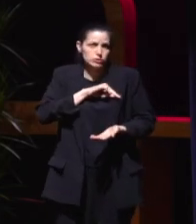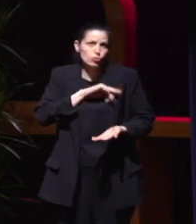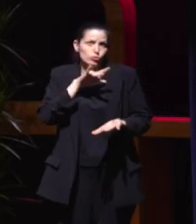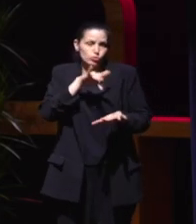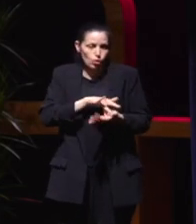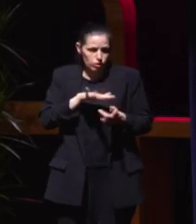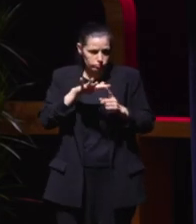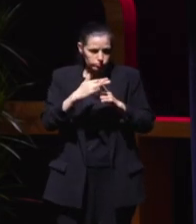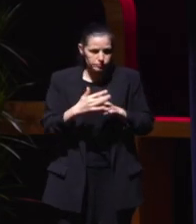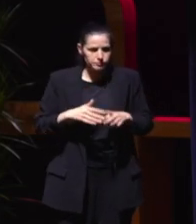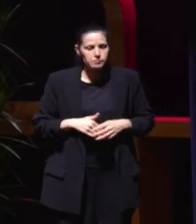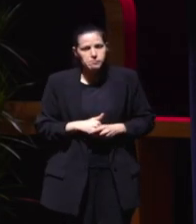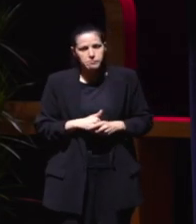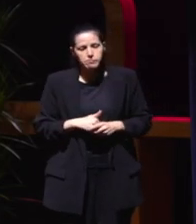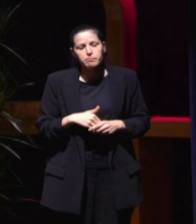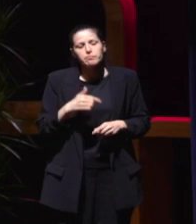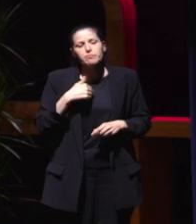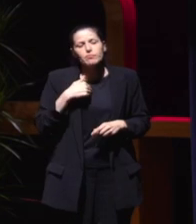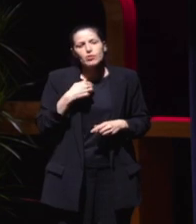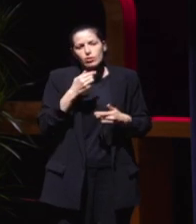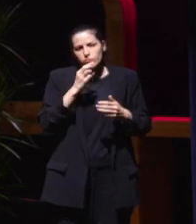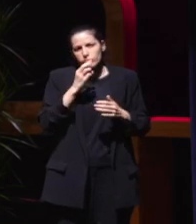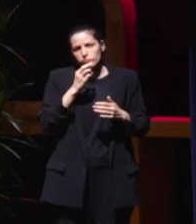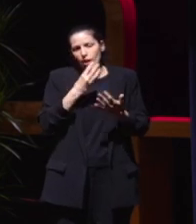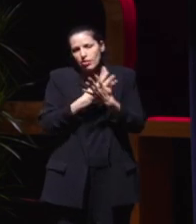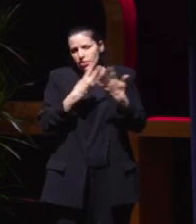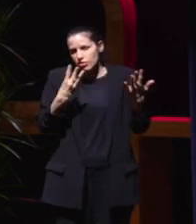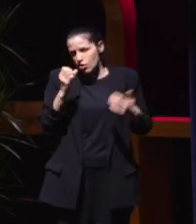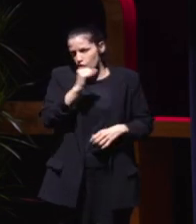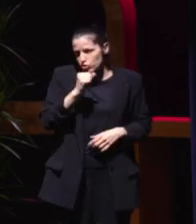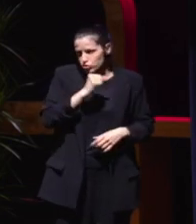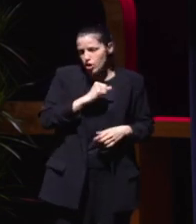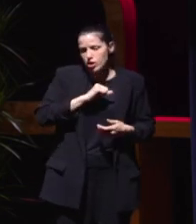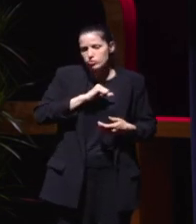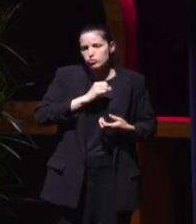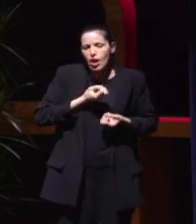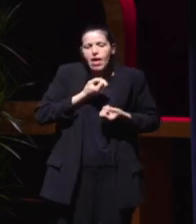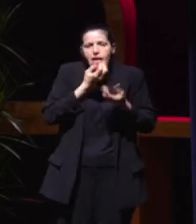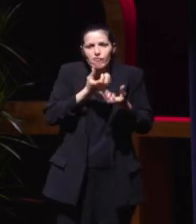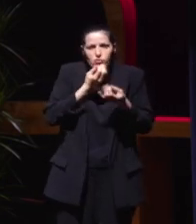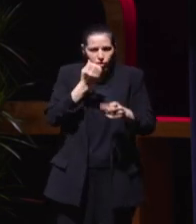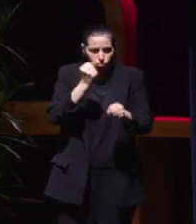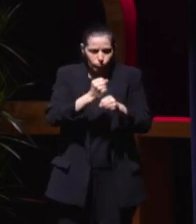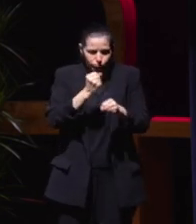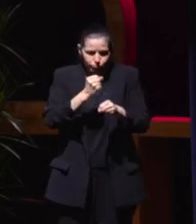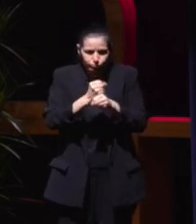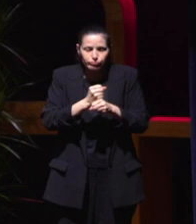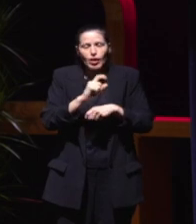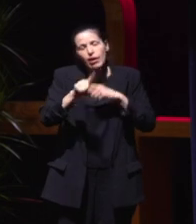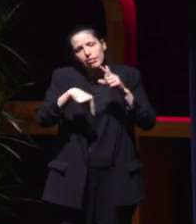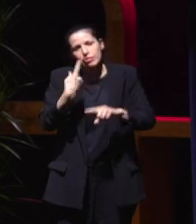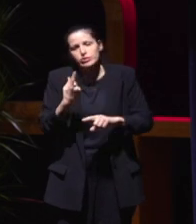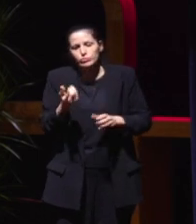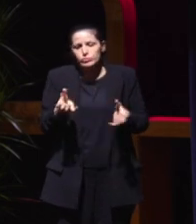entonces ya os digo yo he estado 18 años haciendo información y a partir de 2010 como decíais antes en la ser